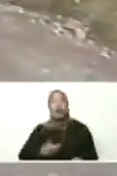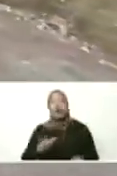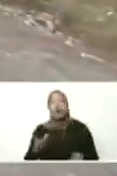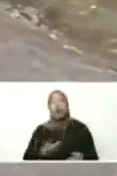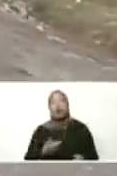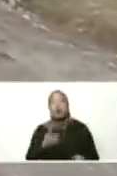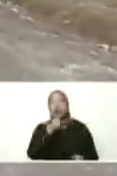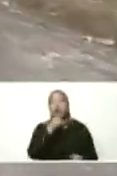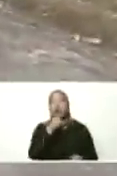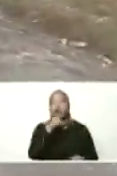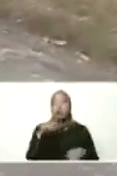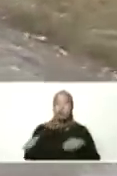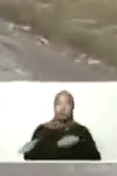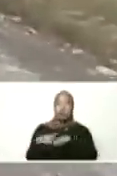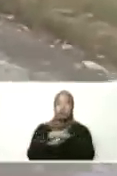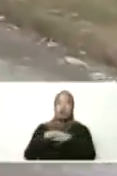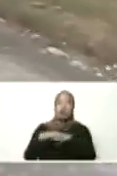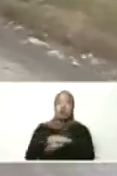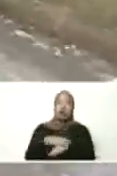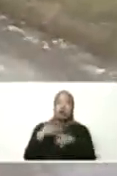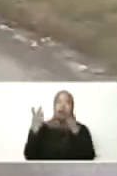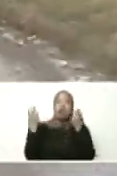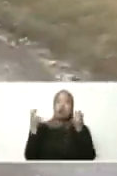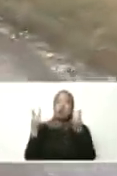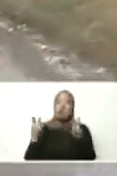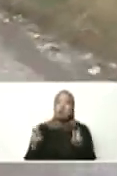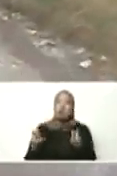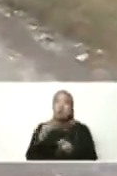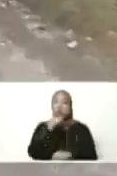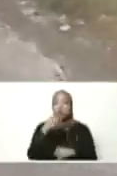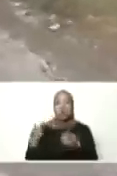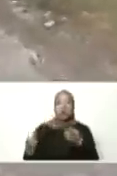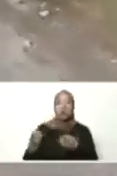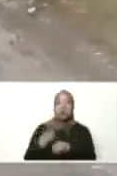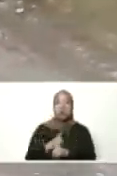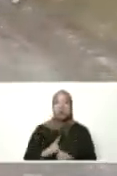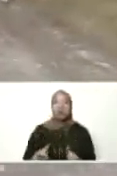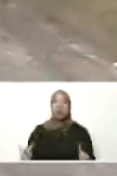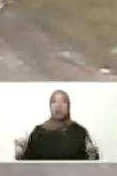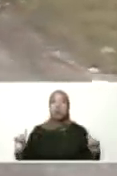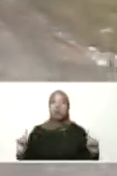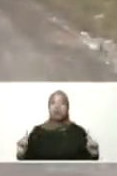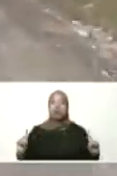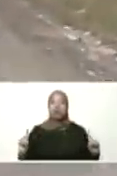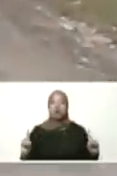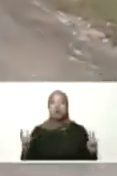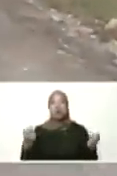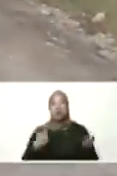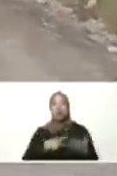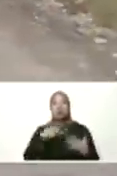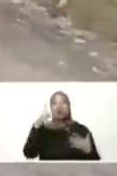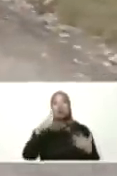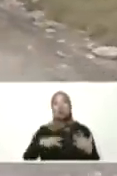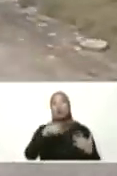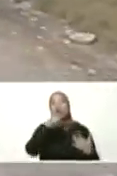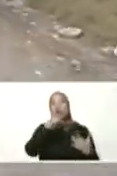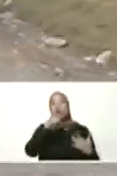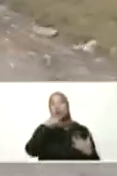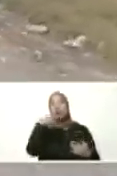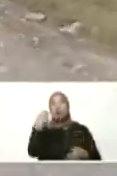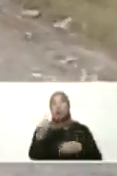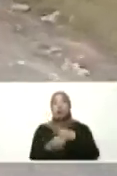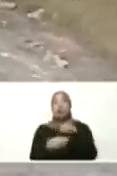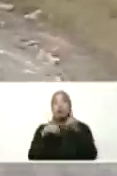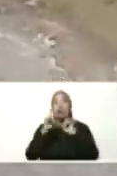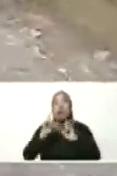gobernaciones, ministerios, para hacer un modo que sea aún más democrático, para que además promueva la autogestión general, que decía el